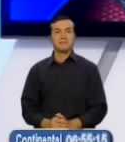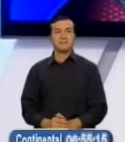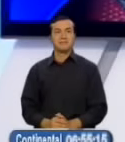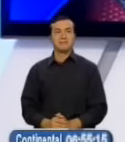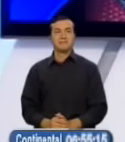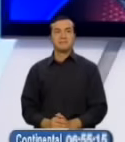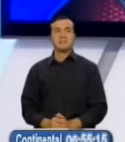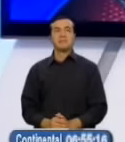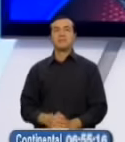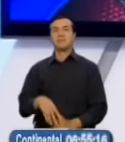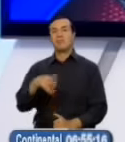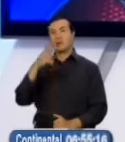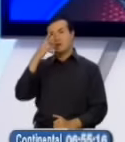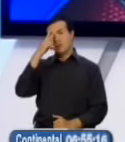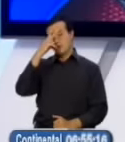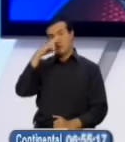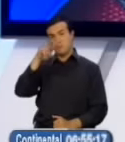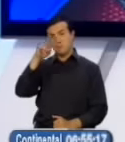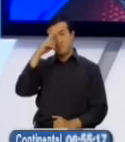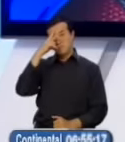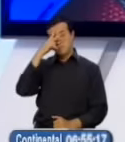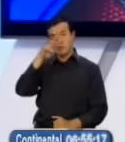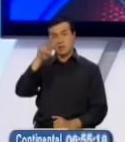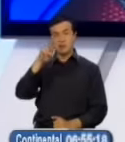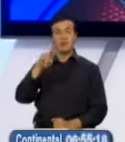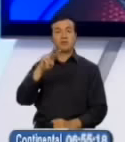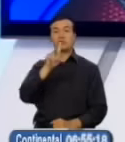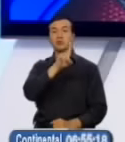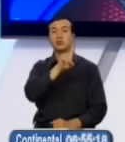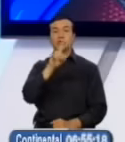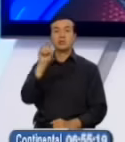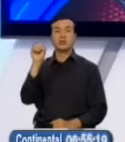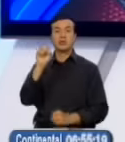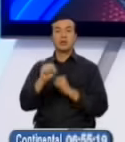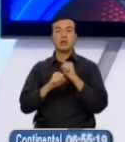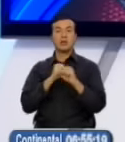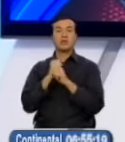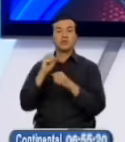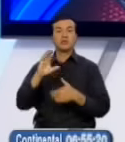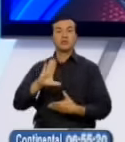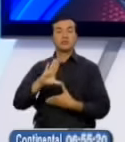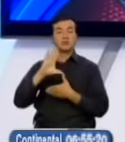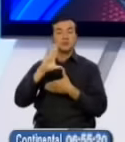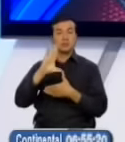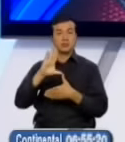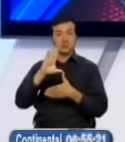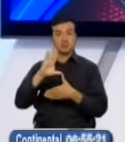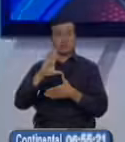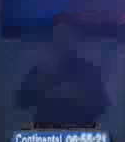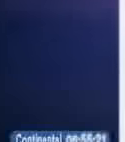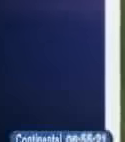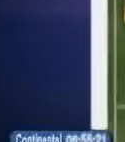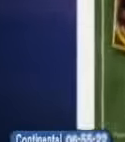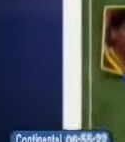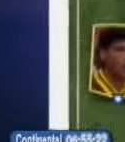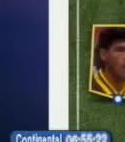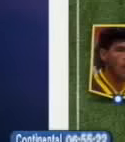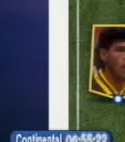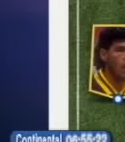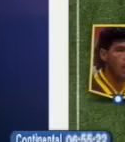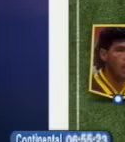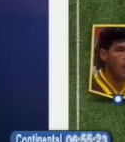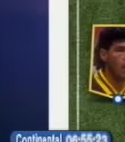Y vamos hasta México porque se dio un hecho particular, los 100 años del América, este que es considerado el equipo más popular en ese